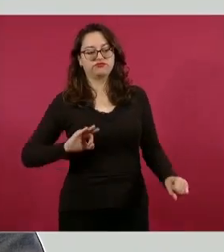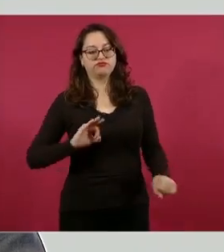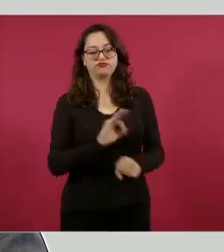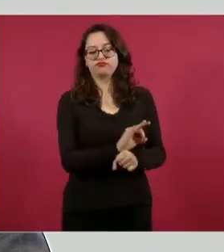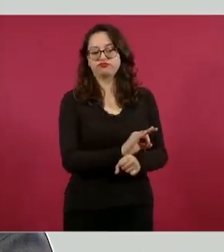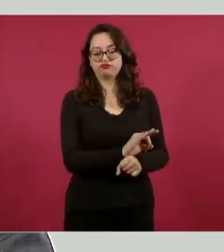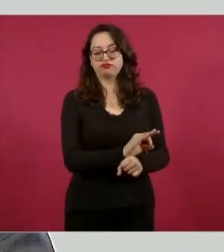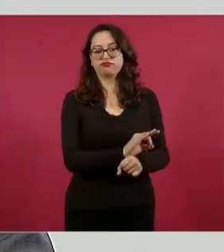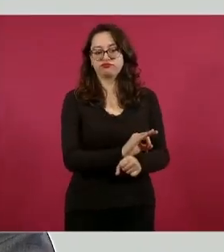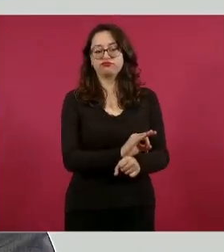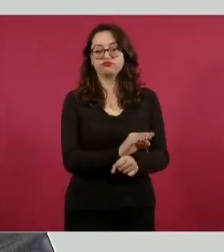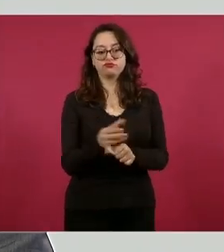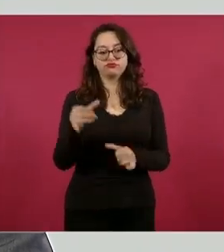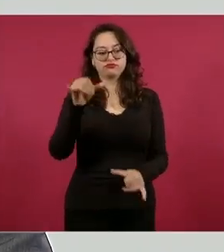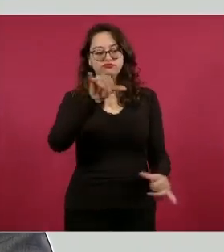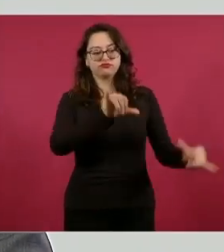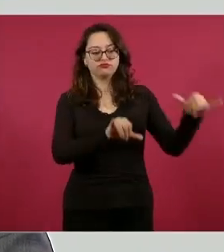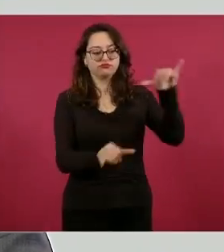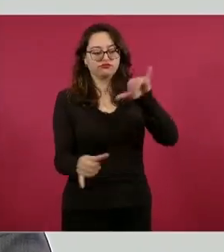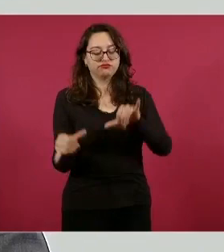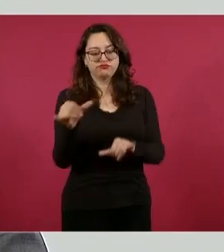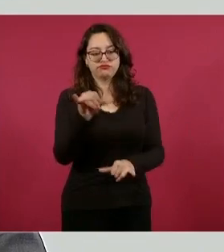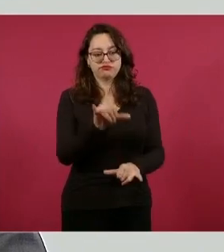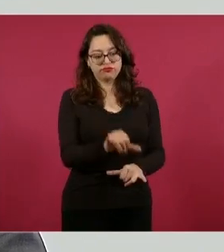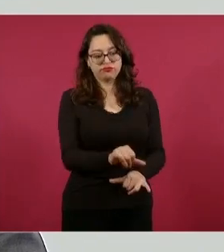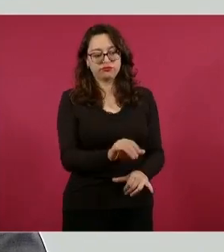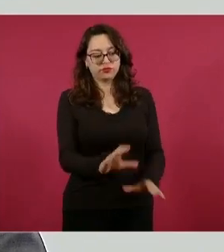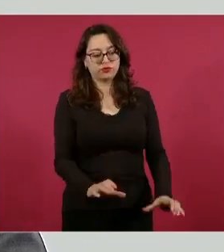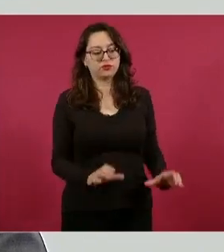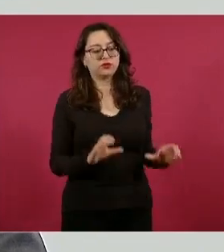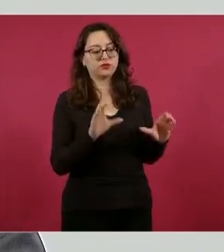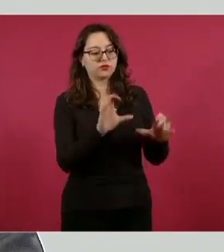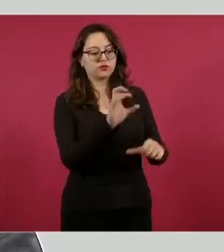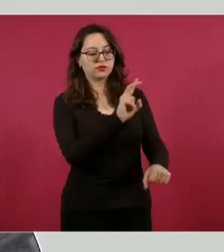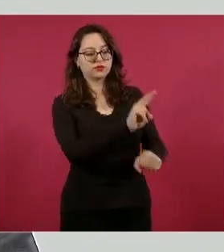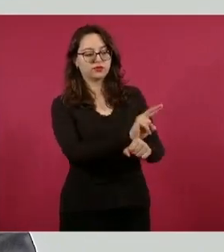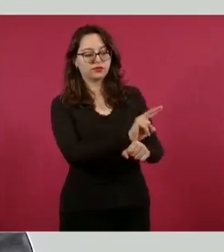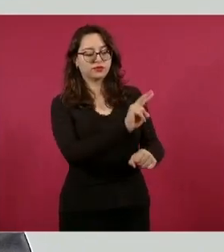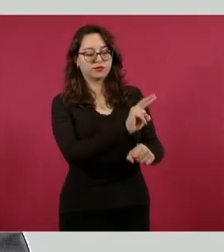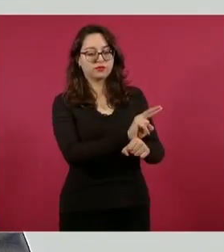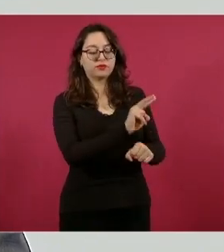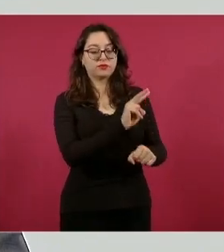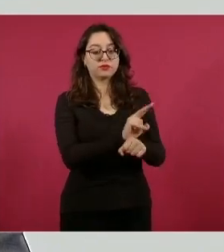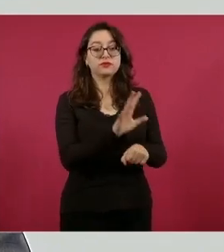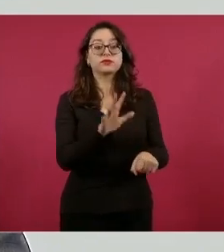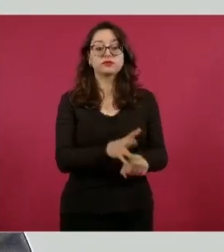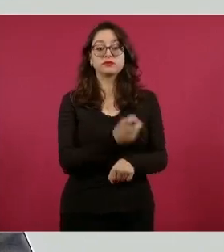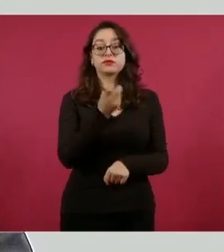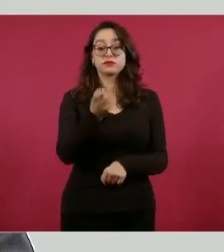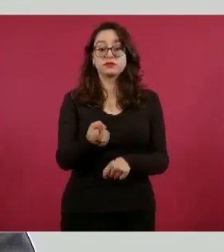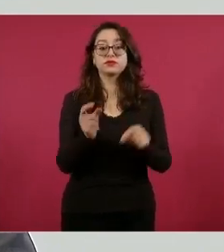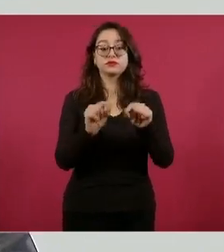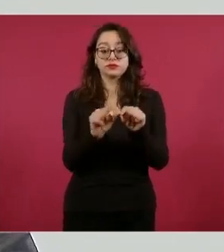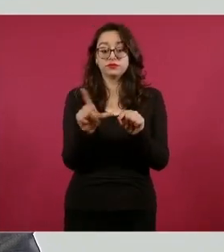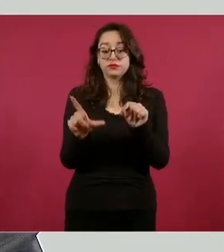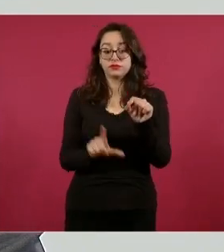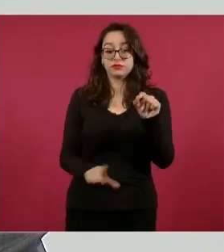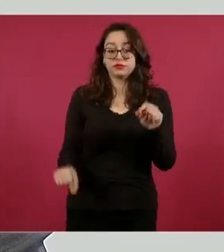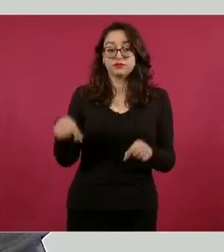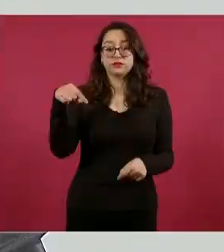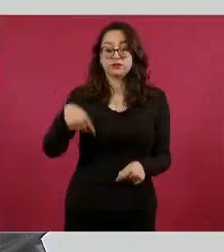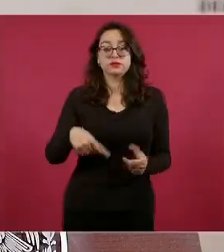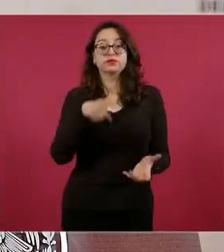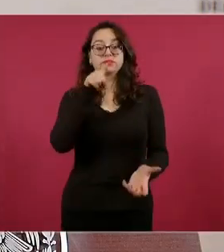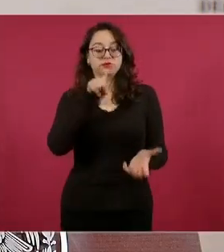el control de los precursores químicos. De esta manera, en nuestro país contaremos con un ecosistema operativo